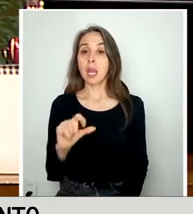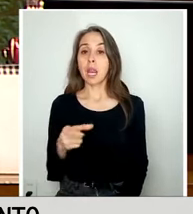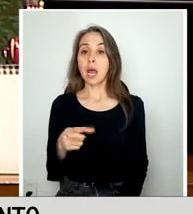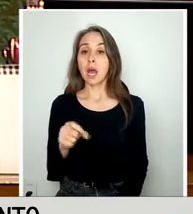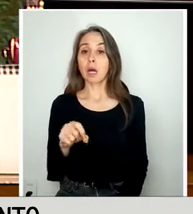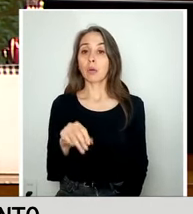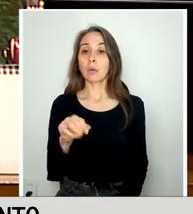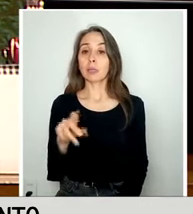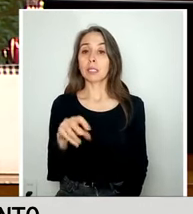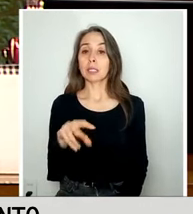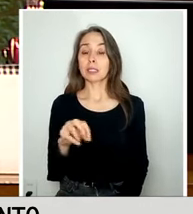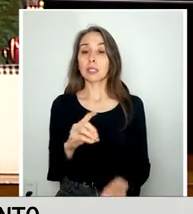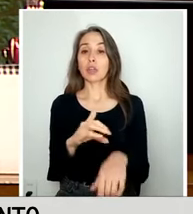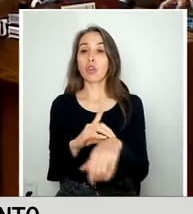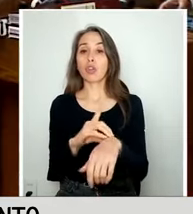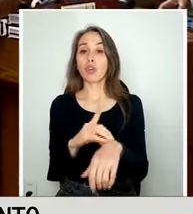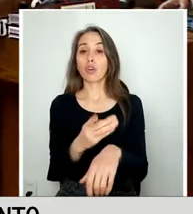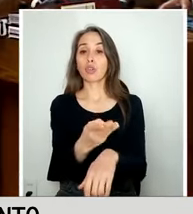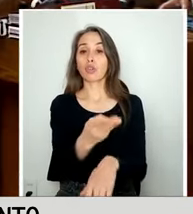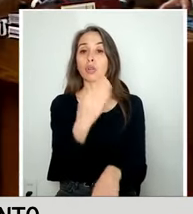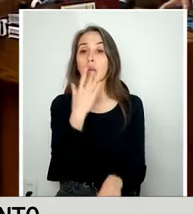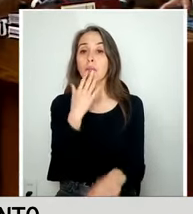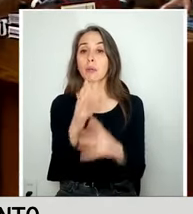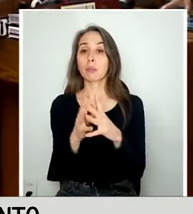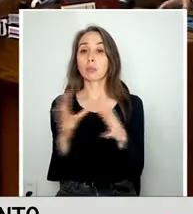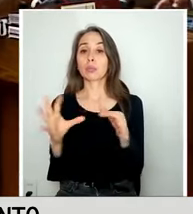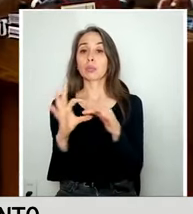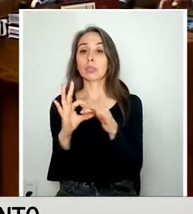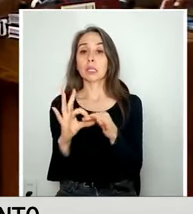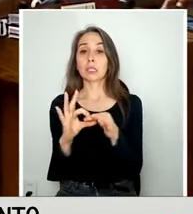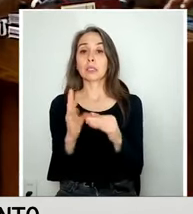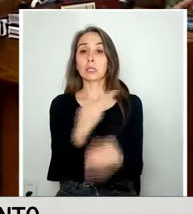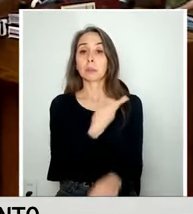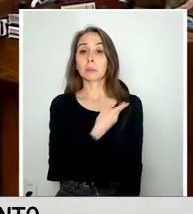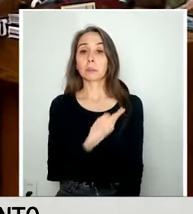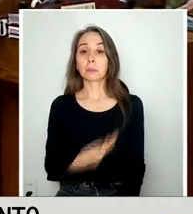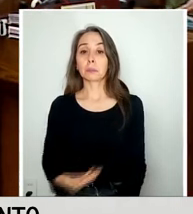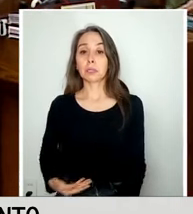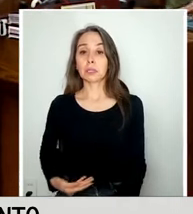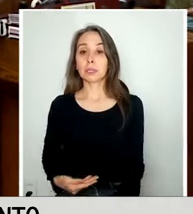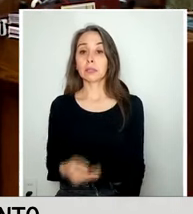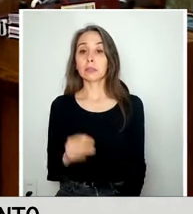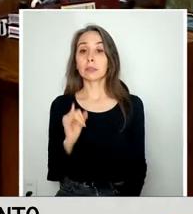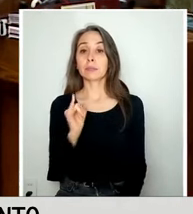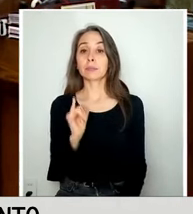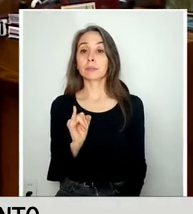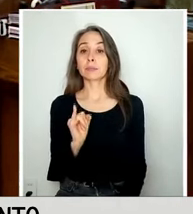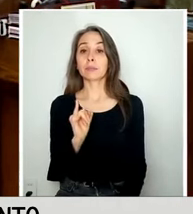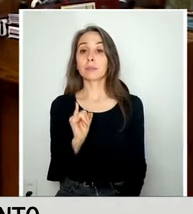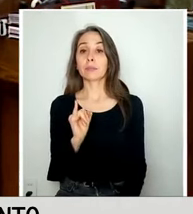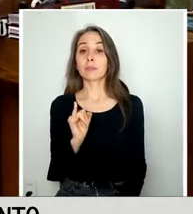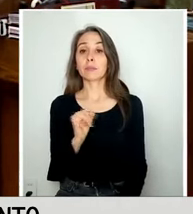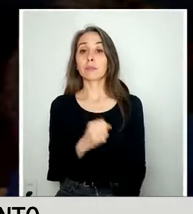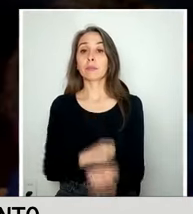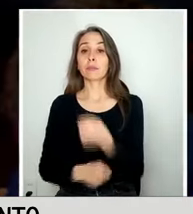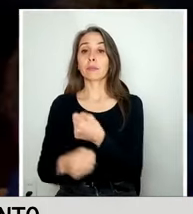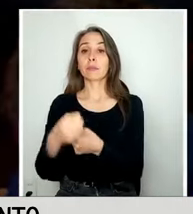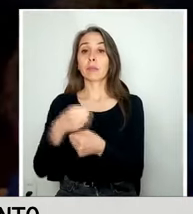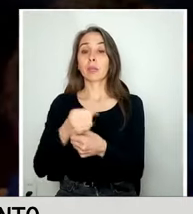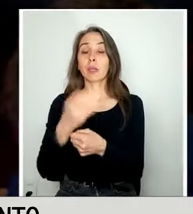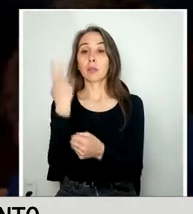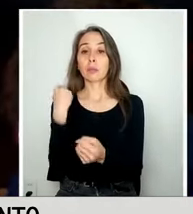tiene la palabra Muchas gracias presidente efectivamente el año pasado 2022